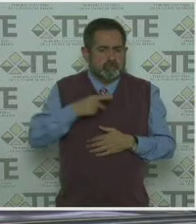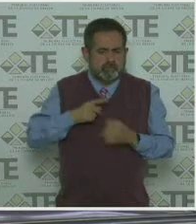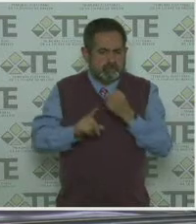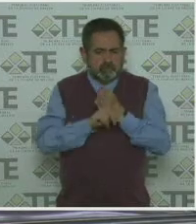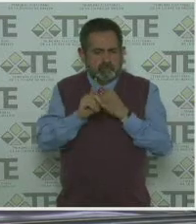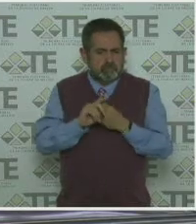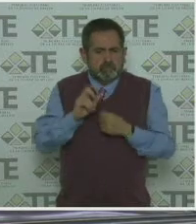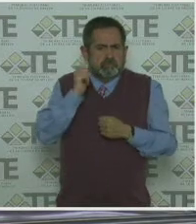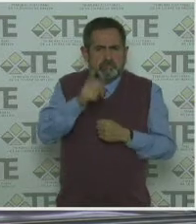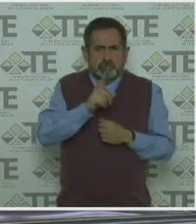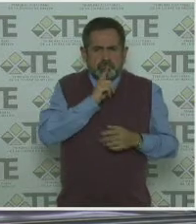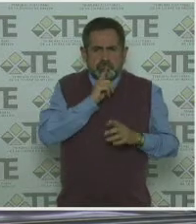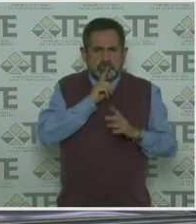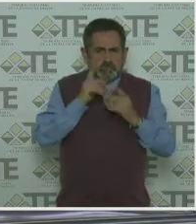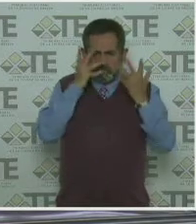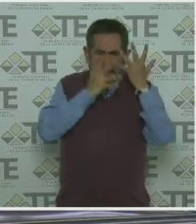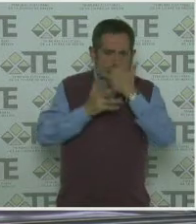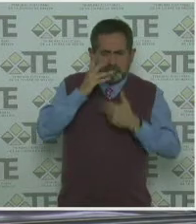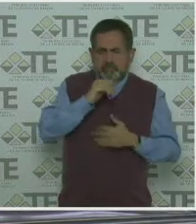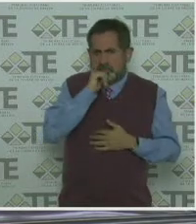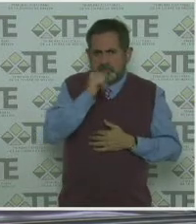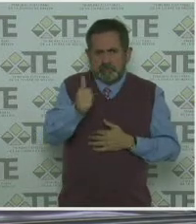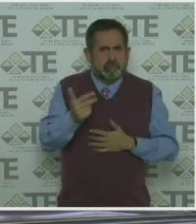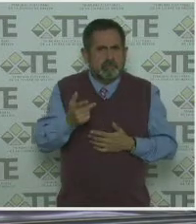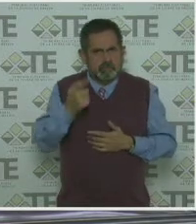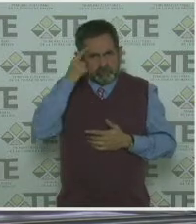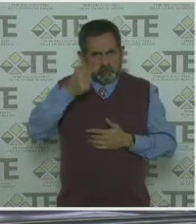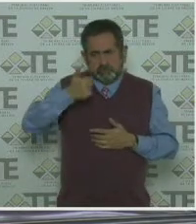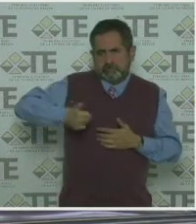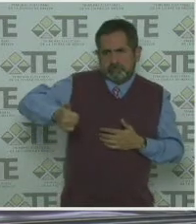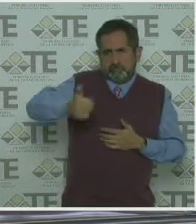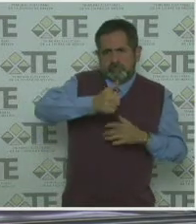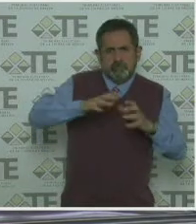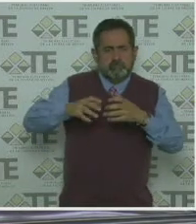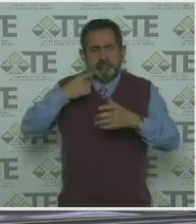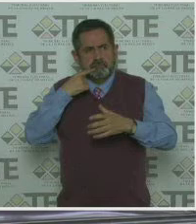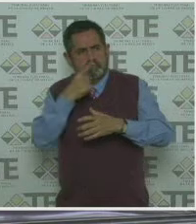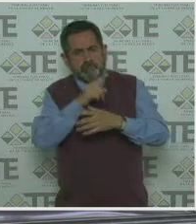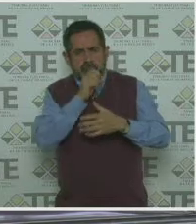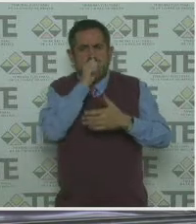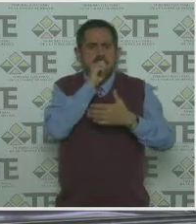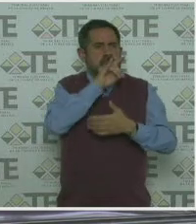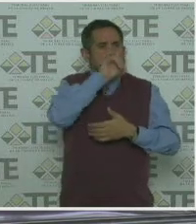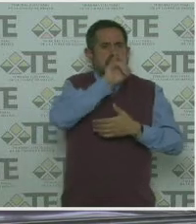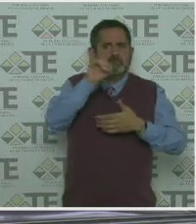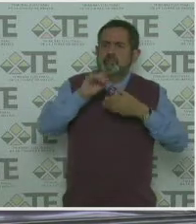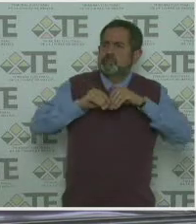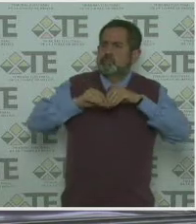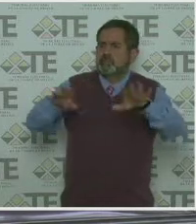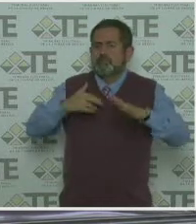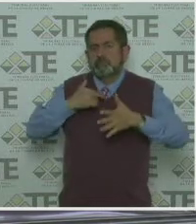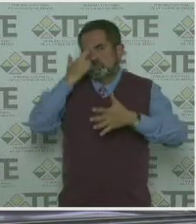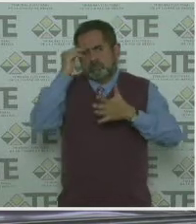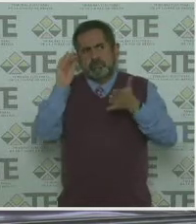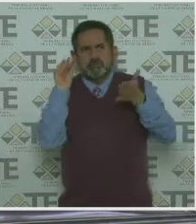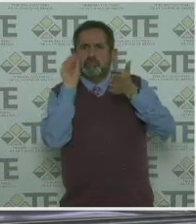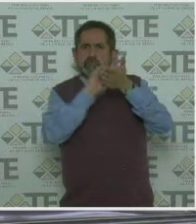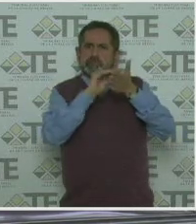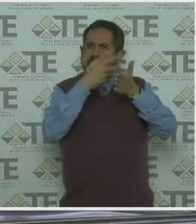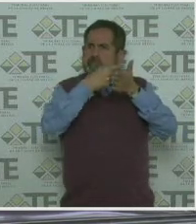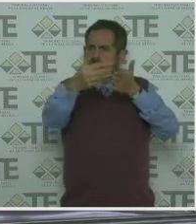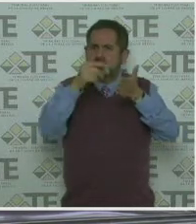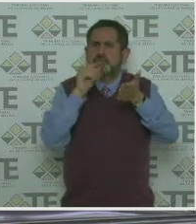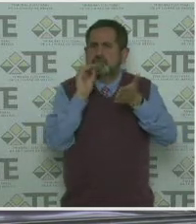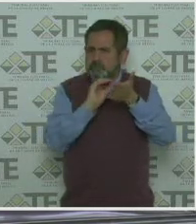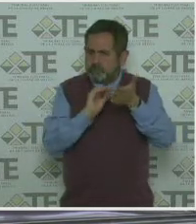ningún problema o confusión en las partes actoras por la leyenda que se hace en la razón de fijación, que además, como la